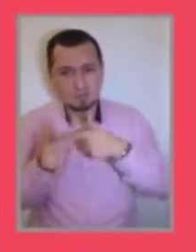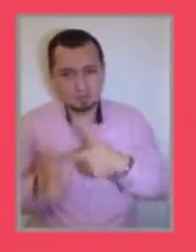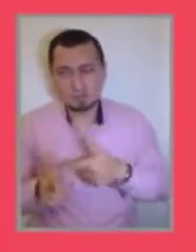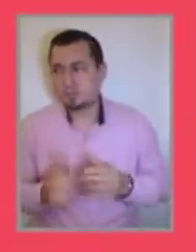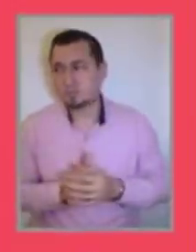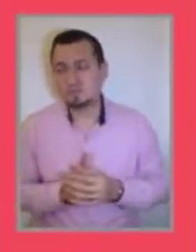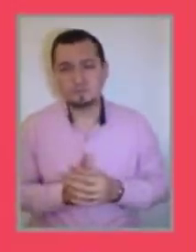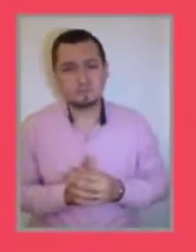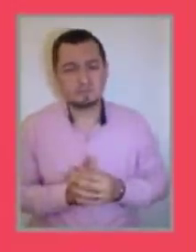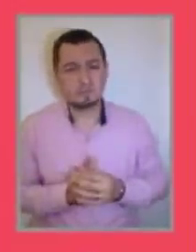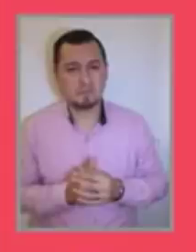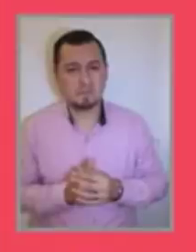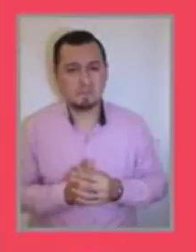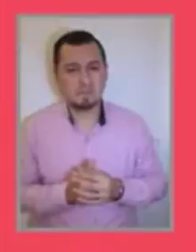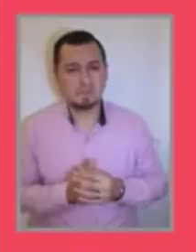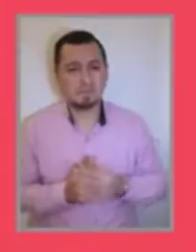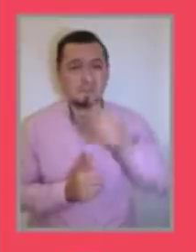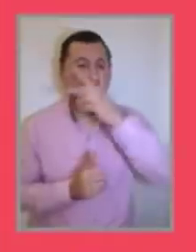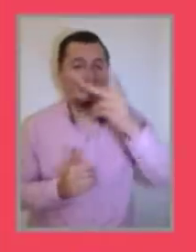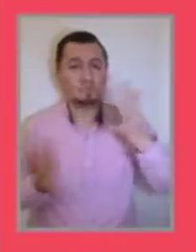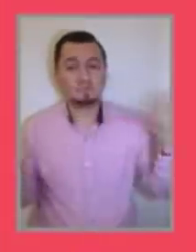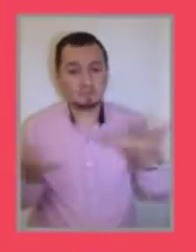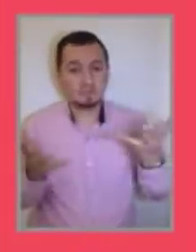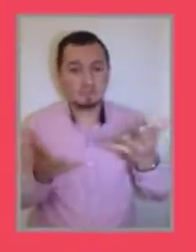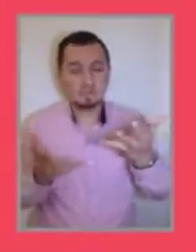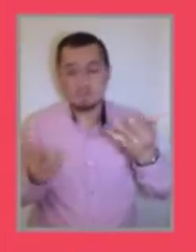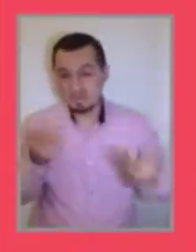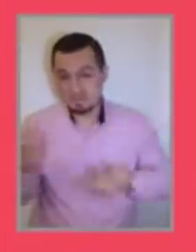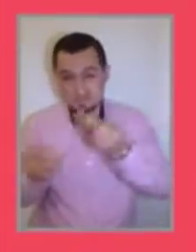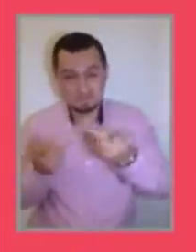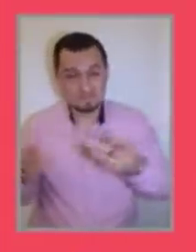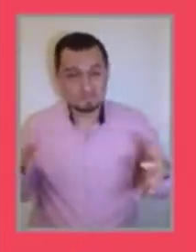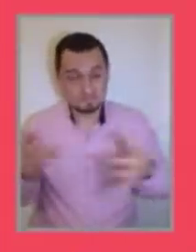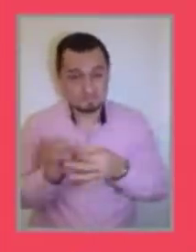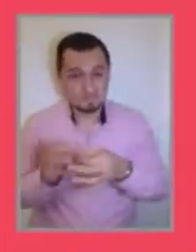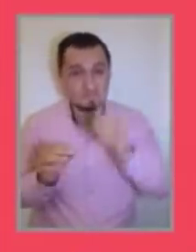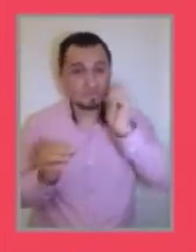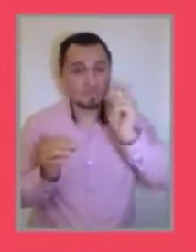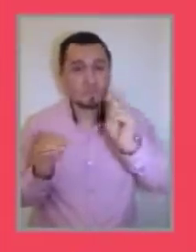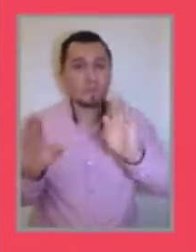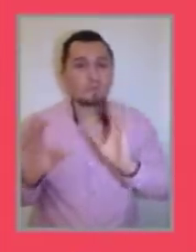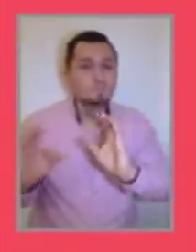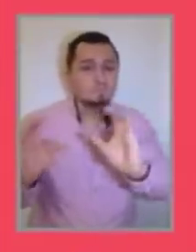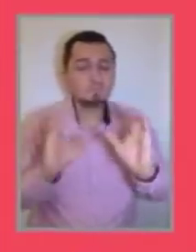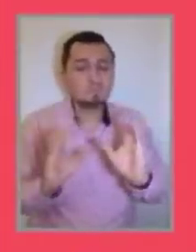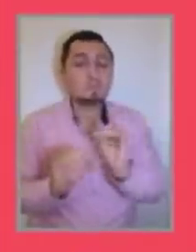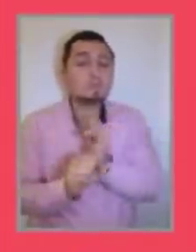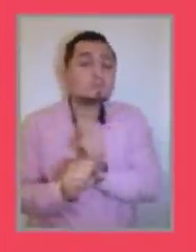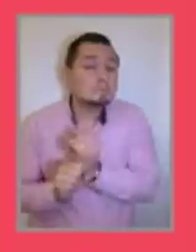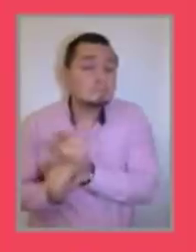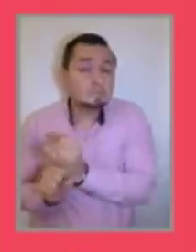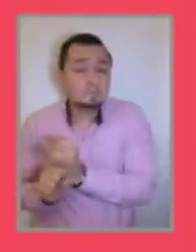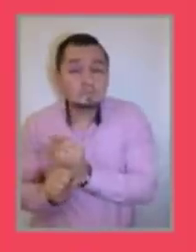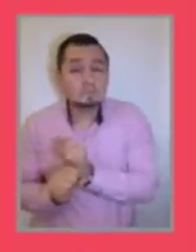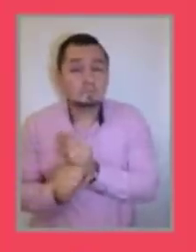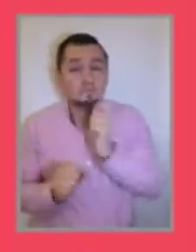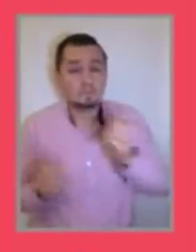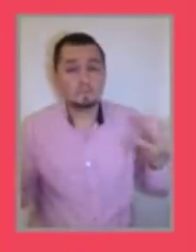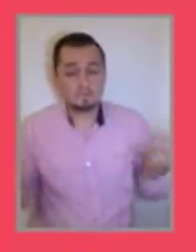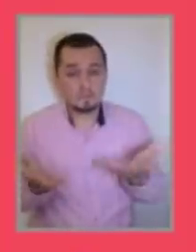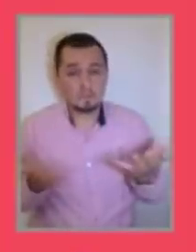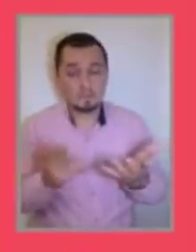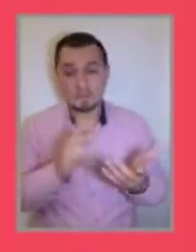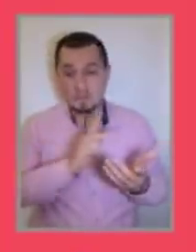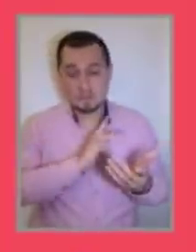particularmente este asunto está en las instancias de Procuración de Justicia y son investigaciones que tienen que